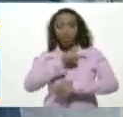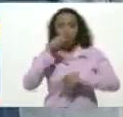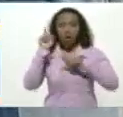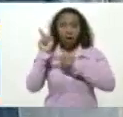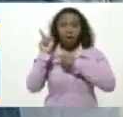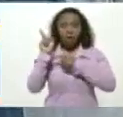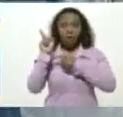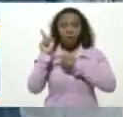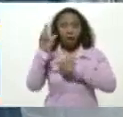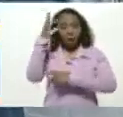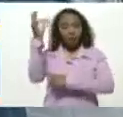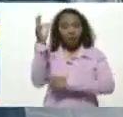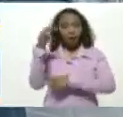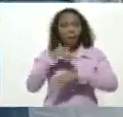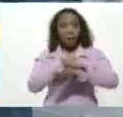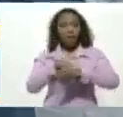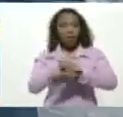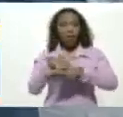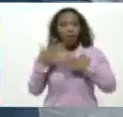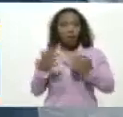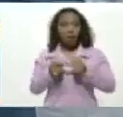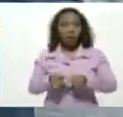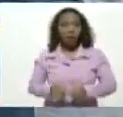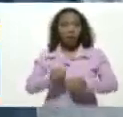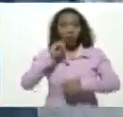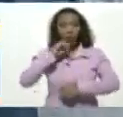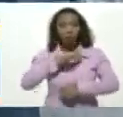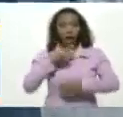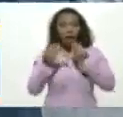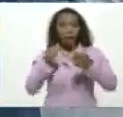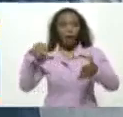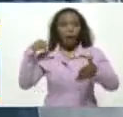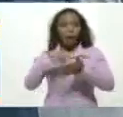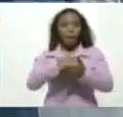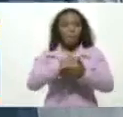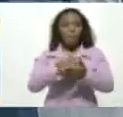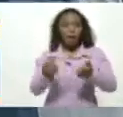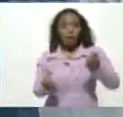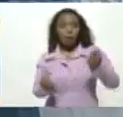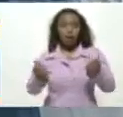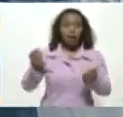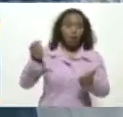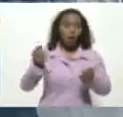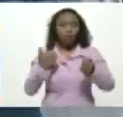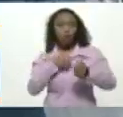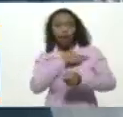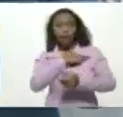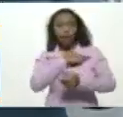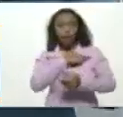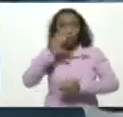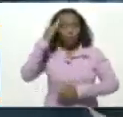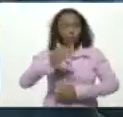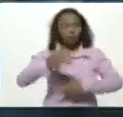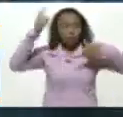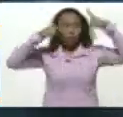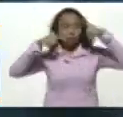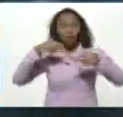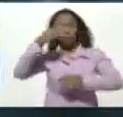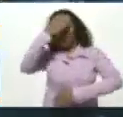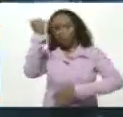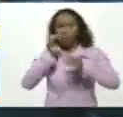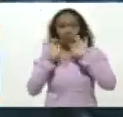aquel Consejo de Ministros que quedó para la historia como el golpe de timón de nuestro comandante Chávez, inolvidable.